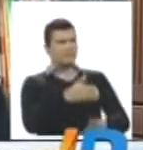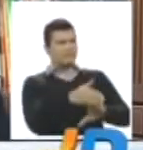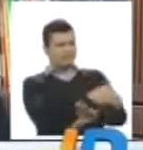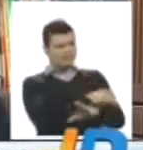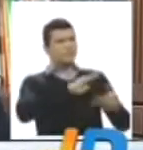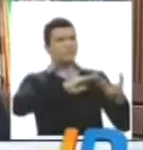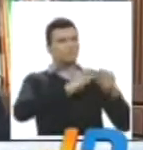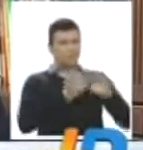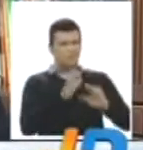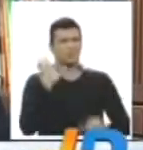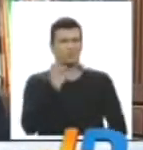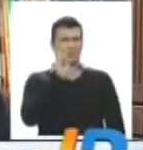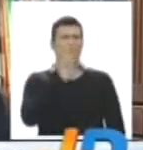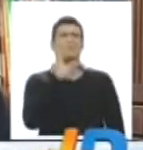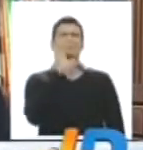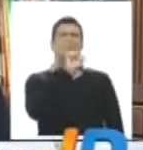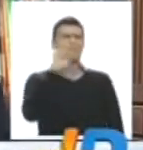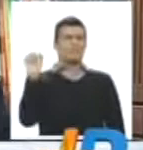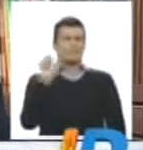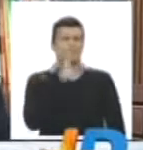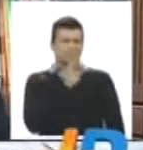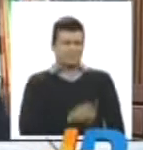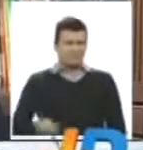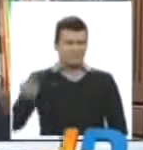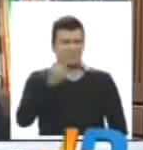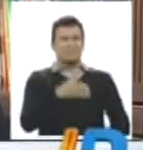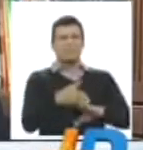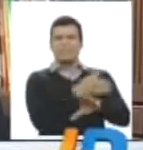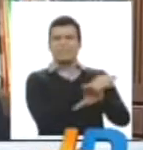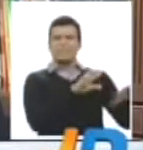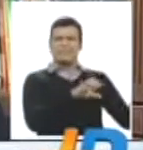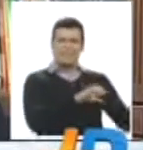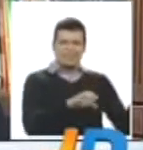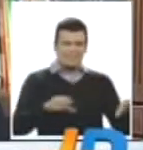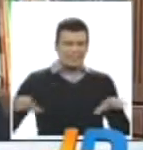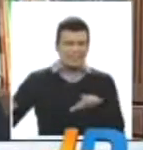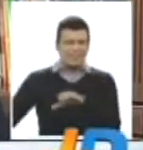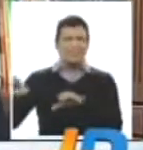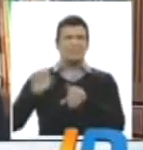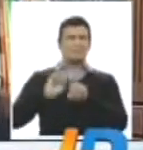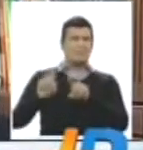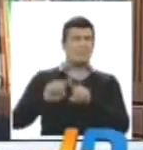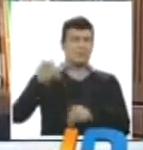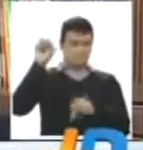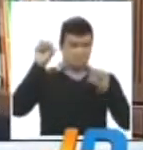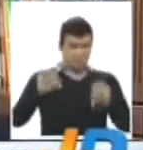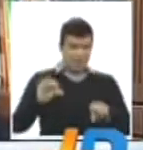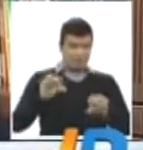comunidad hoy los identifica plenamente. Hoy sabe qué fue lo que hicieron, todas esas acciones negativas, y hoy